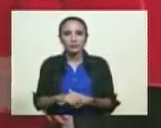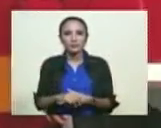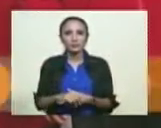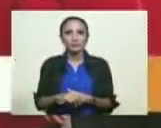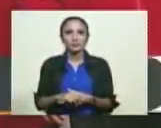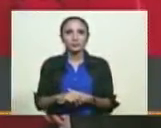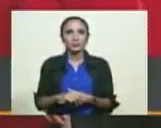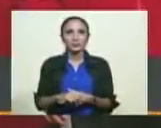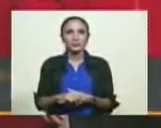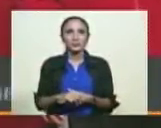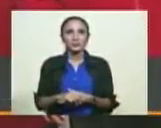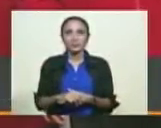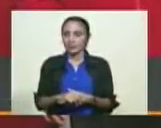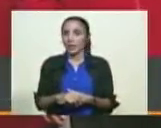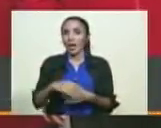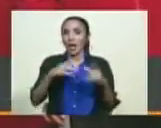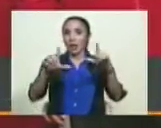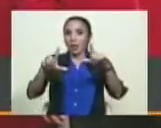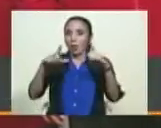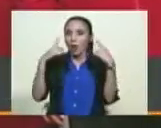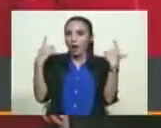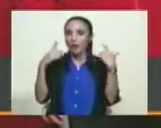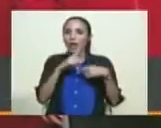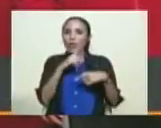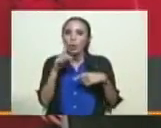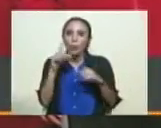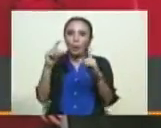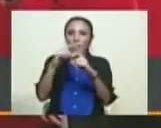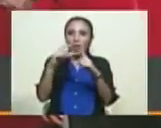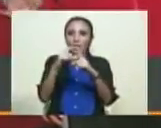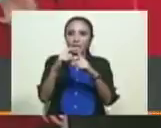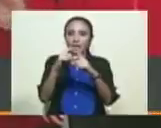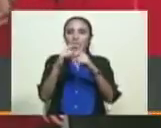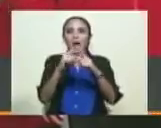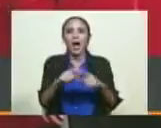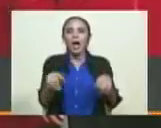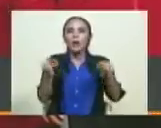La tierra de las aguas, La Guaira, La Guaira.